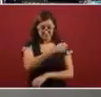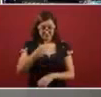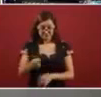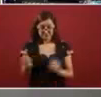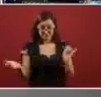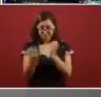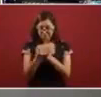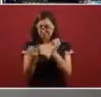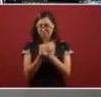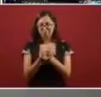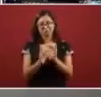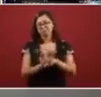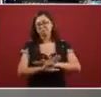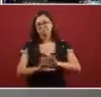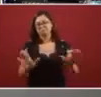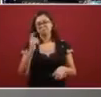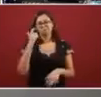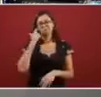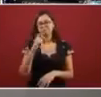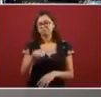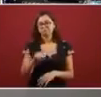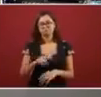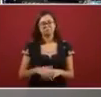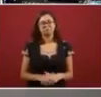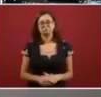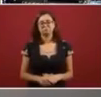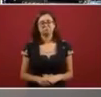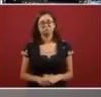Ya cumpliste con tu